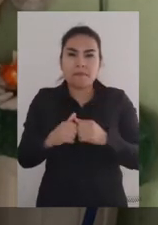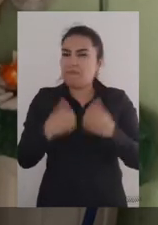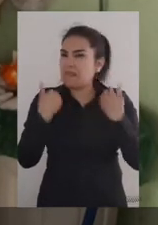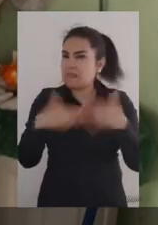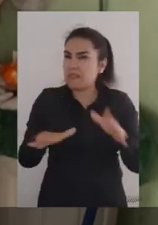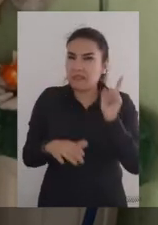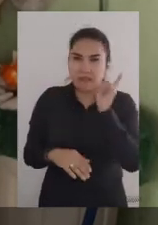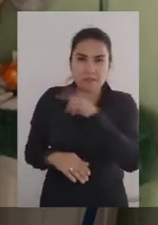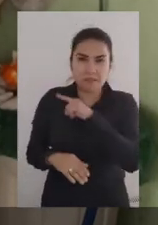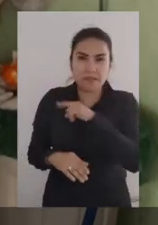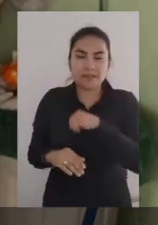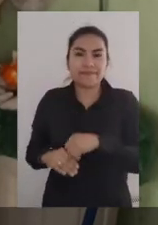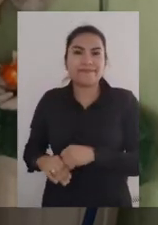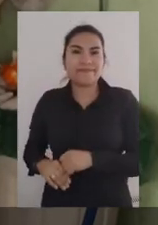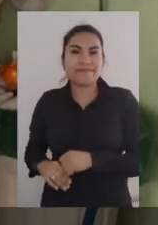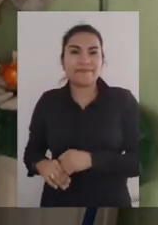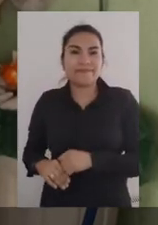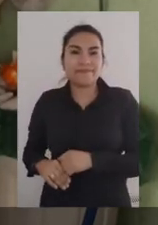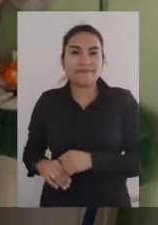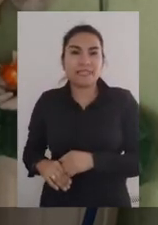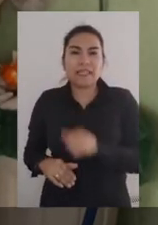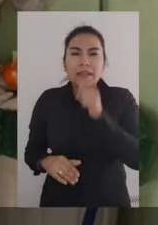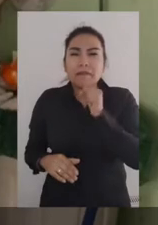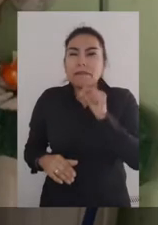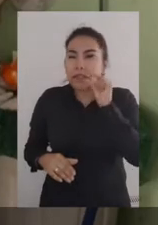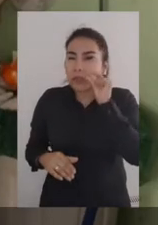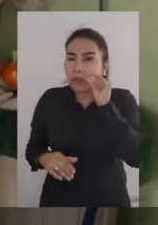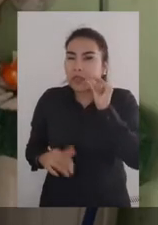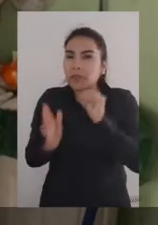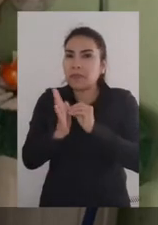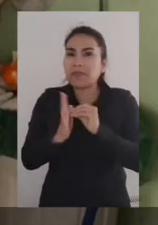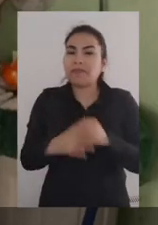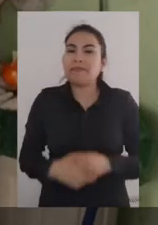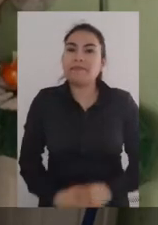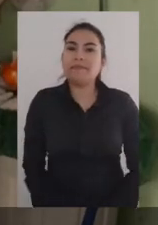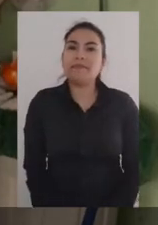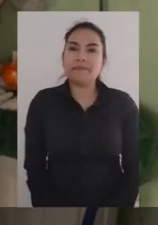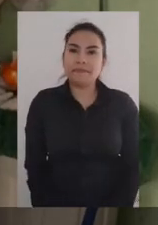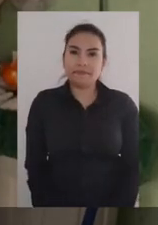pistola pudiste te le falta un poquito nomás